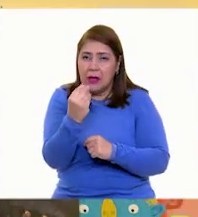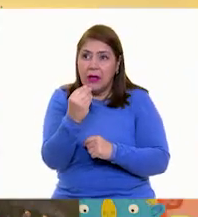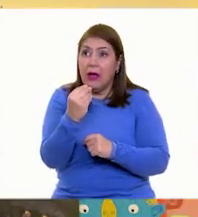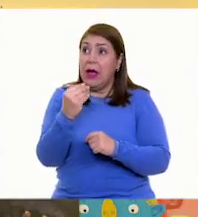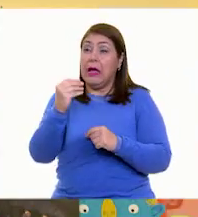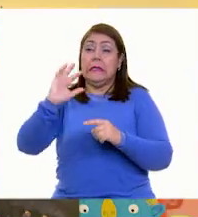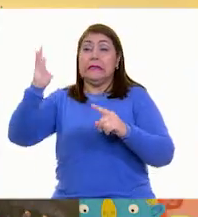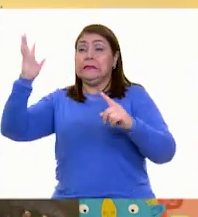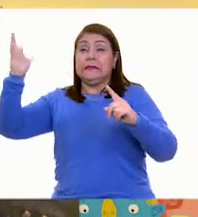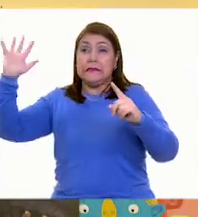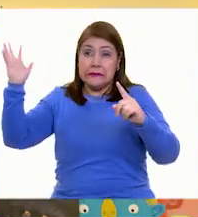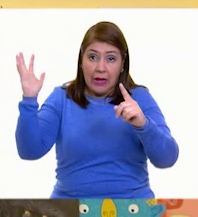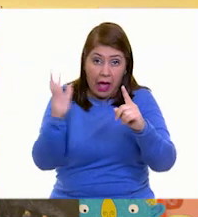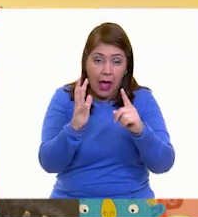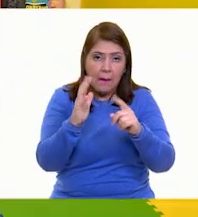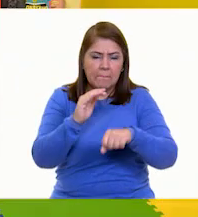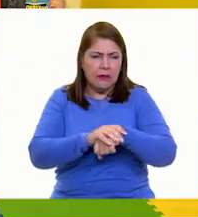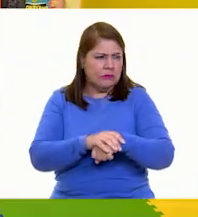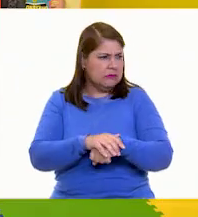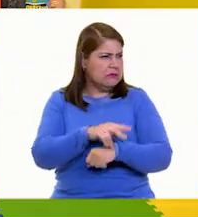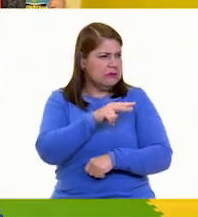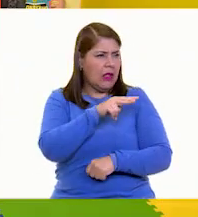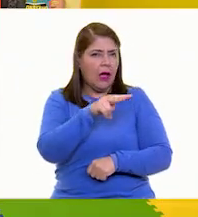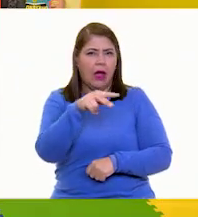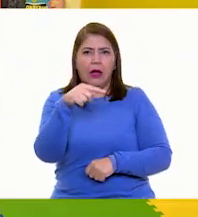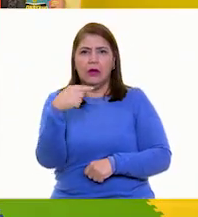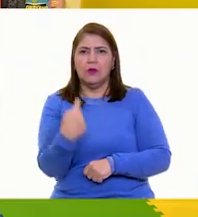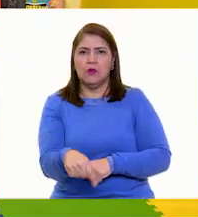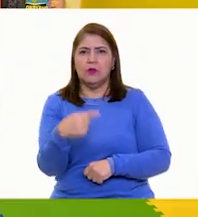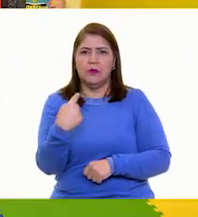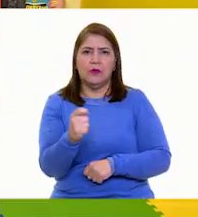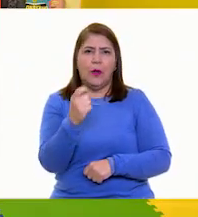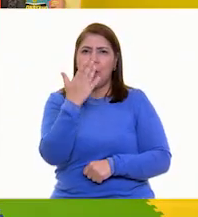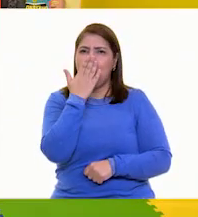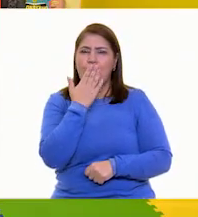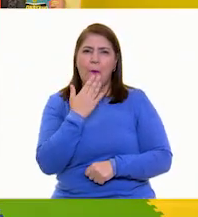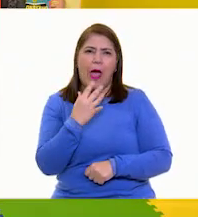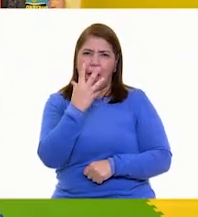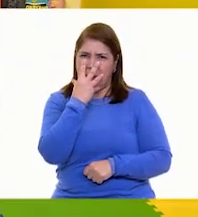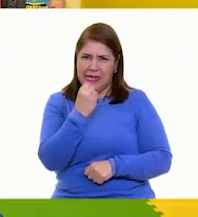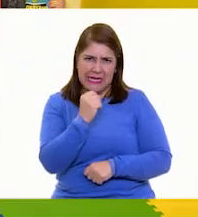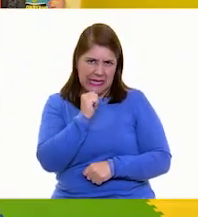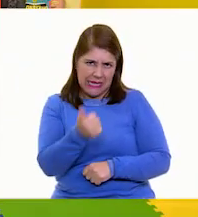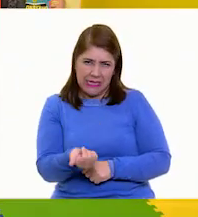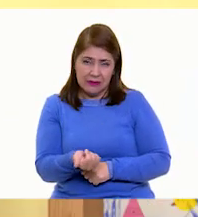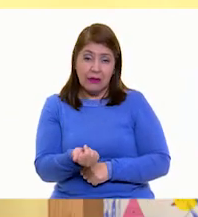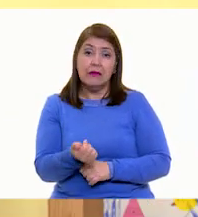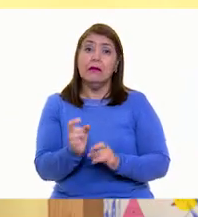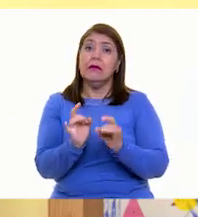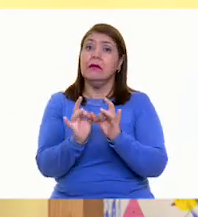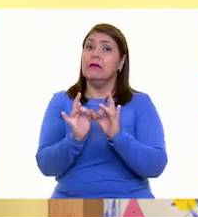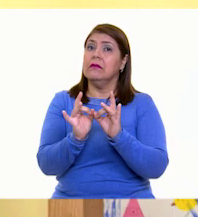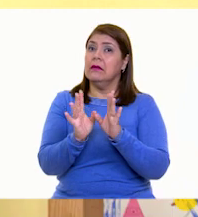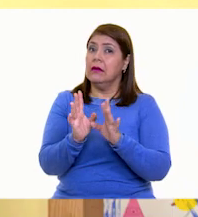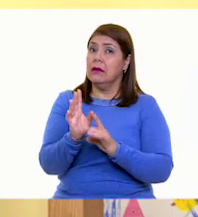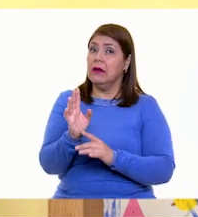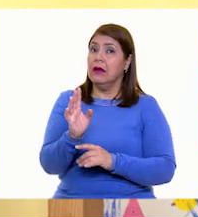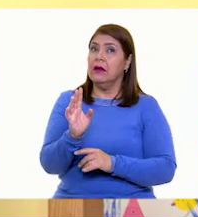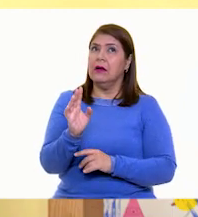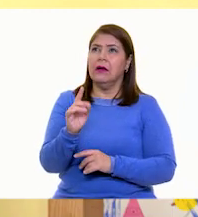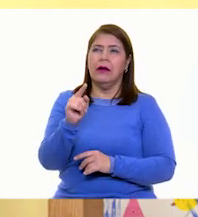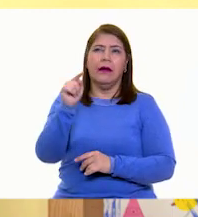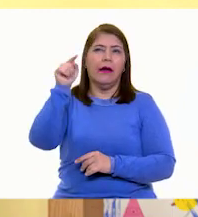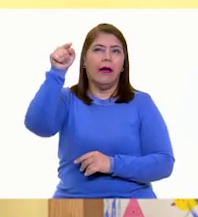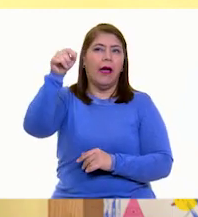fueron a ayudar, pero no había nada de lobo. Pero un lobo